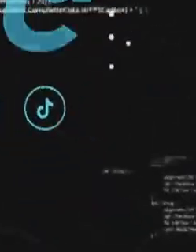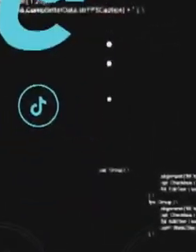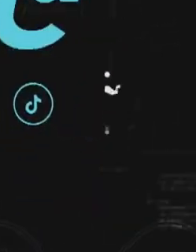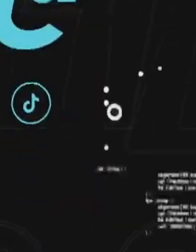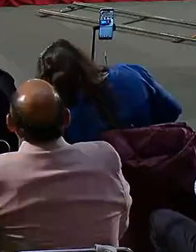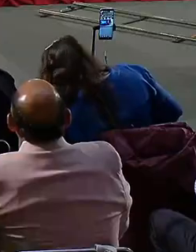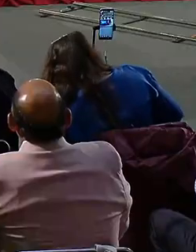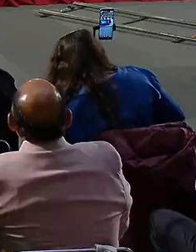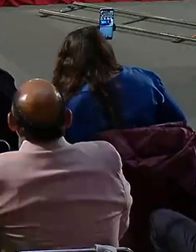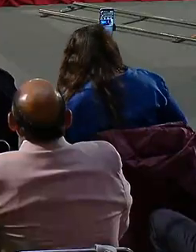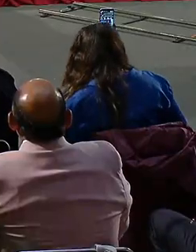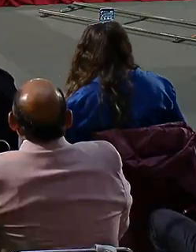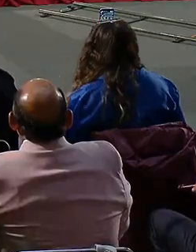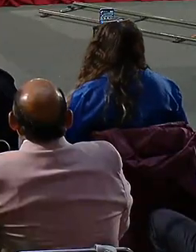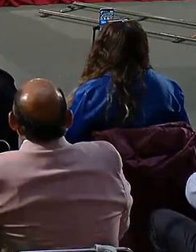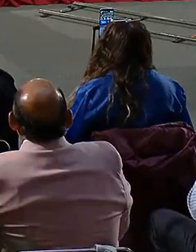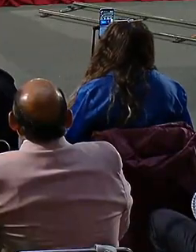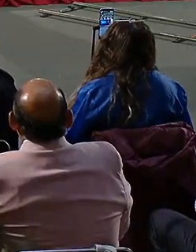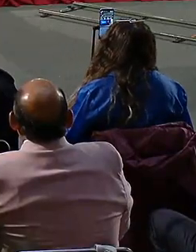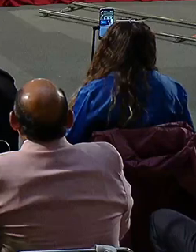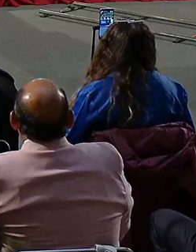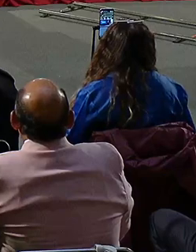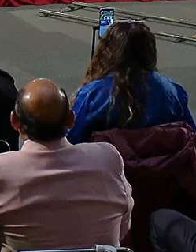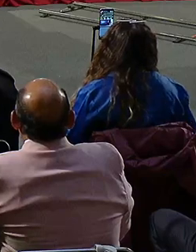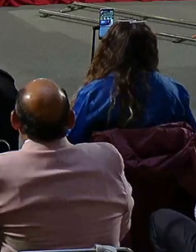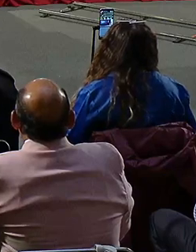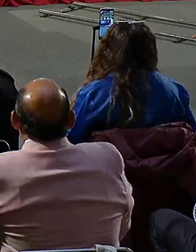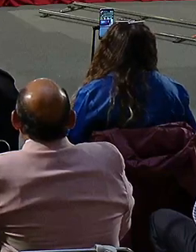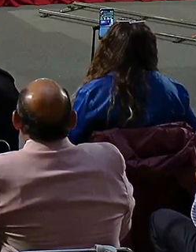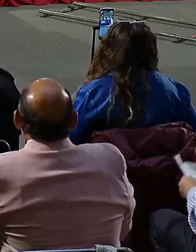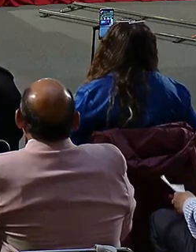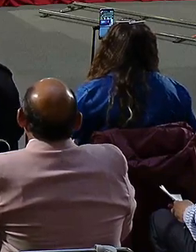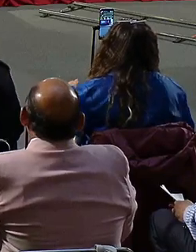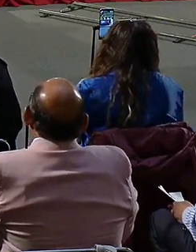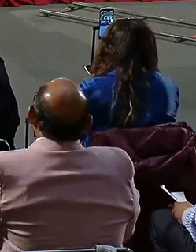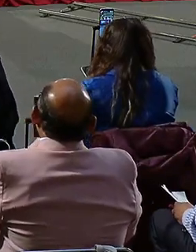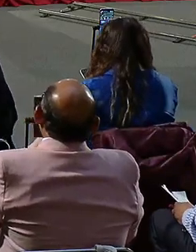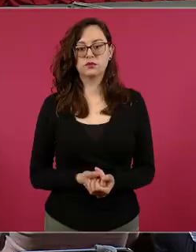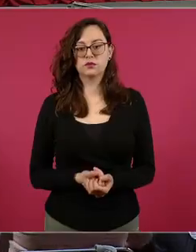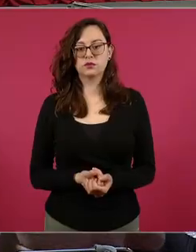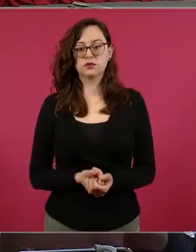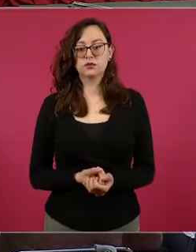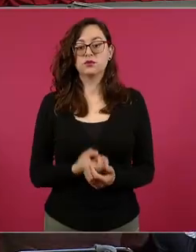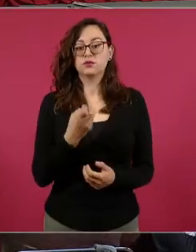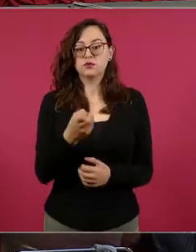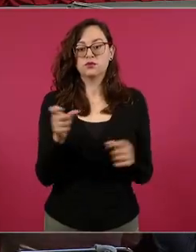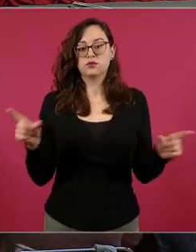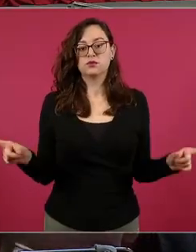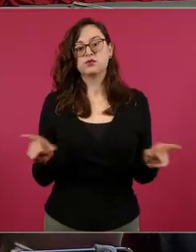En cuanto, señor presidente, que todas y todos tengan un buen día.